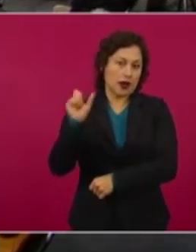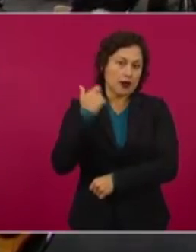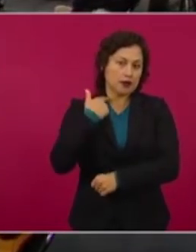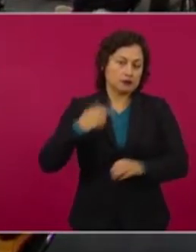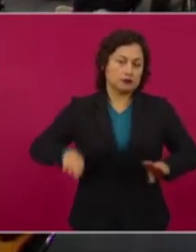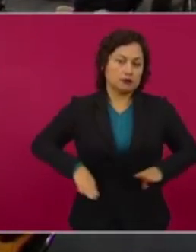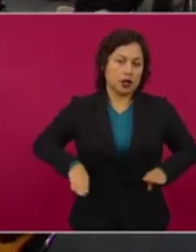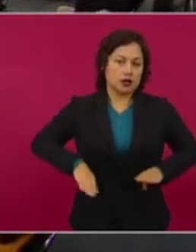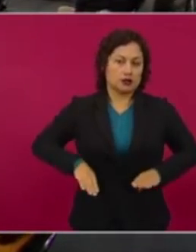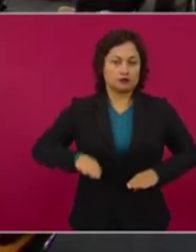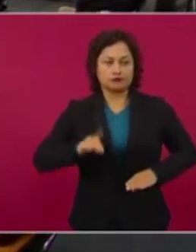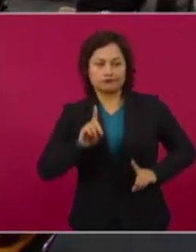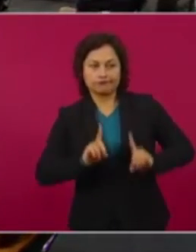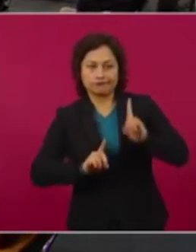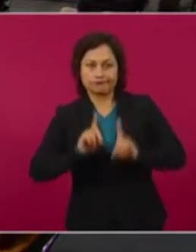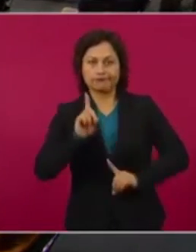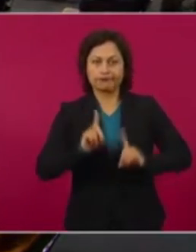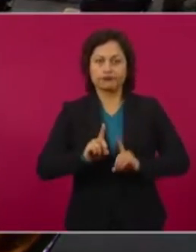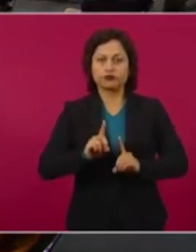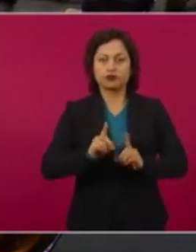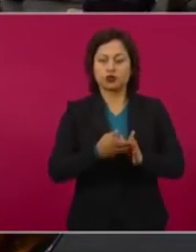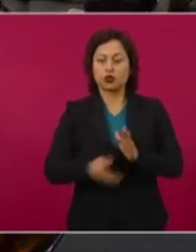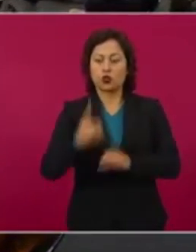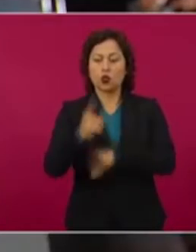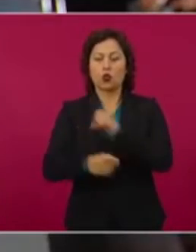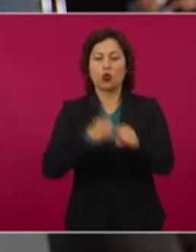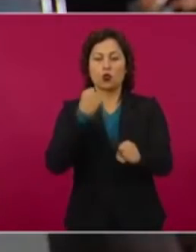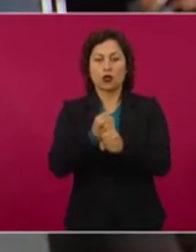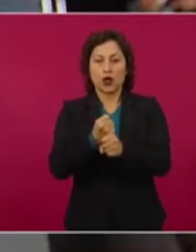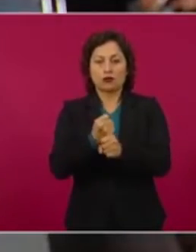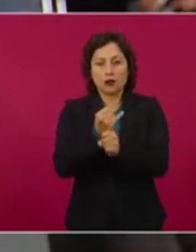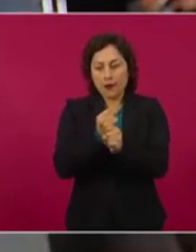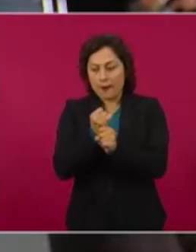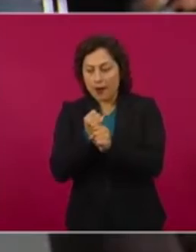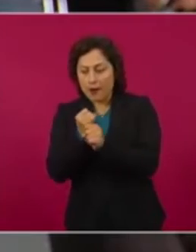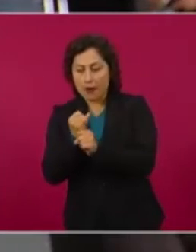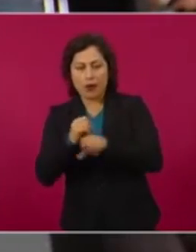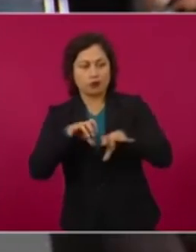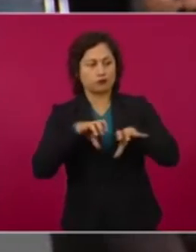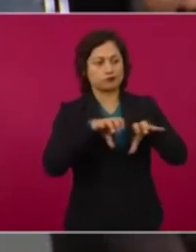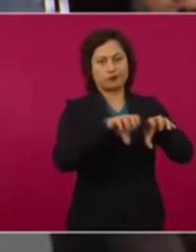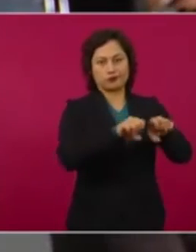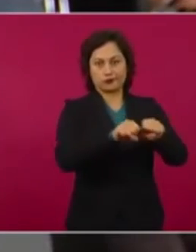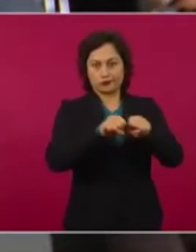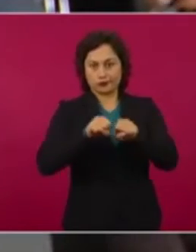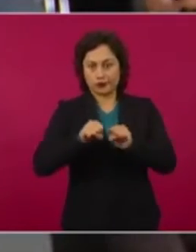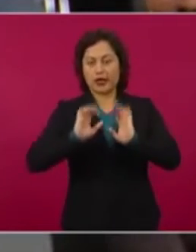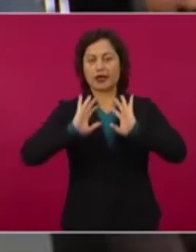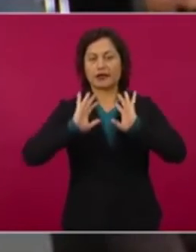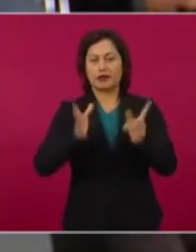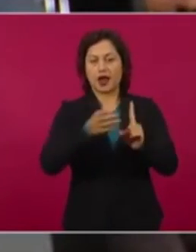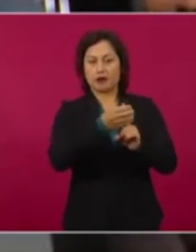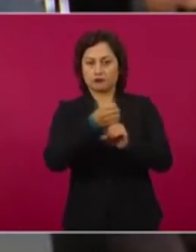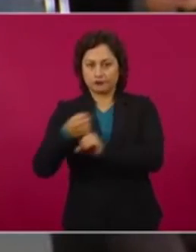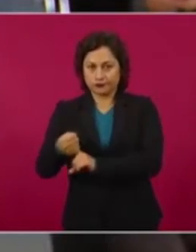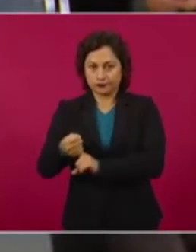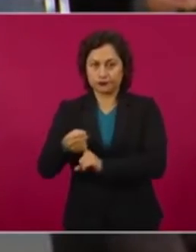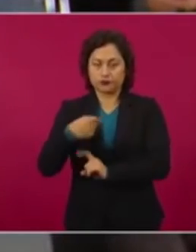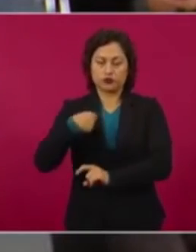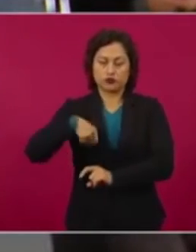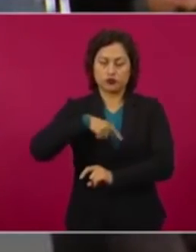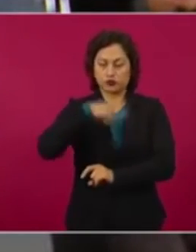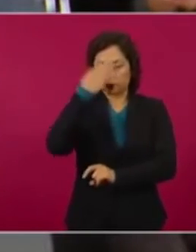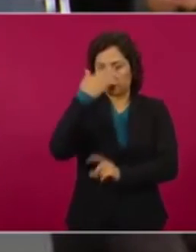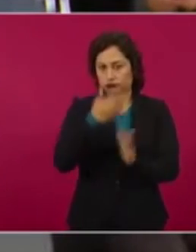es detenido un año después, ya que se logra todo este tema de la orden de aprehensión, que sabemos no son sencillas. Ayer